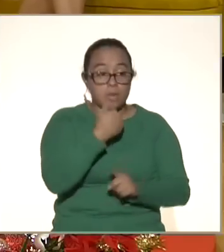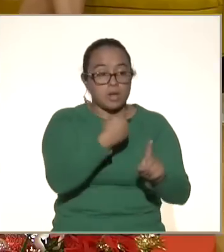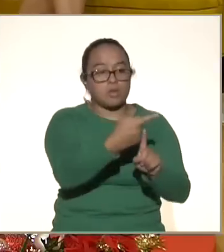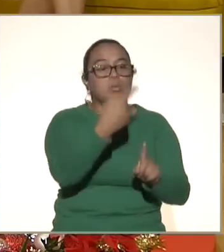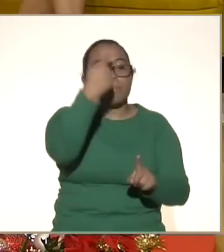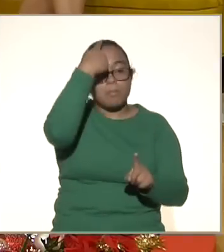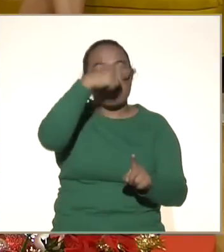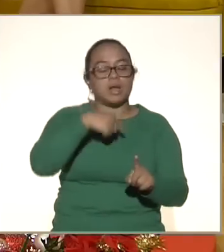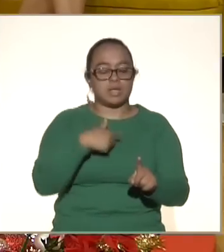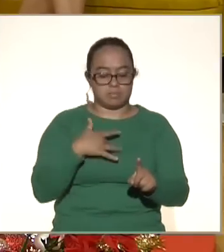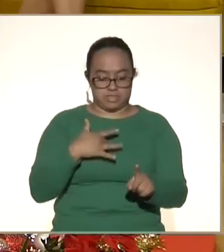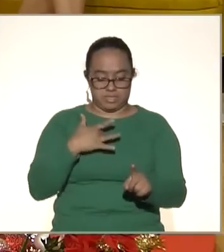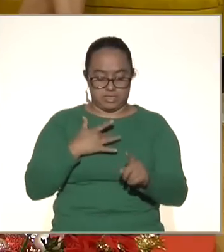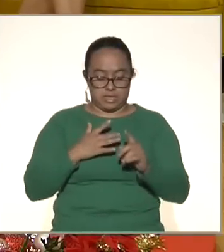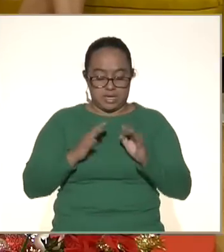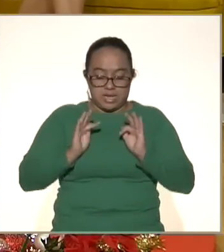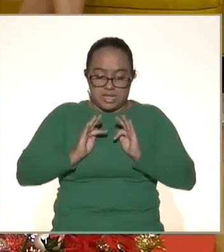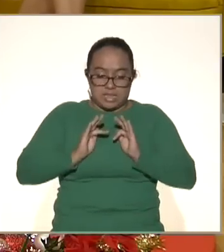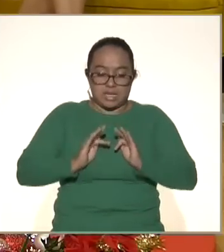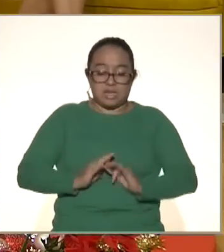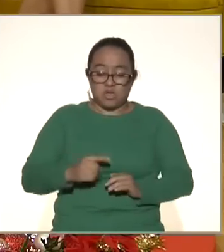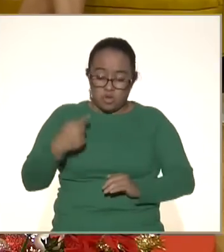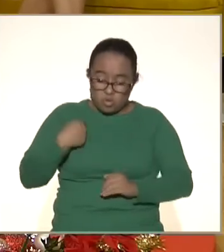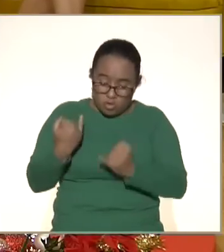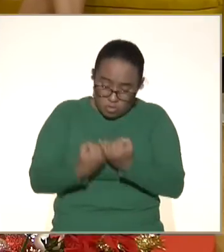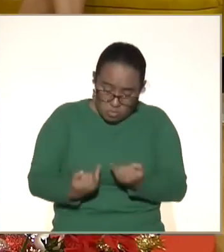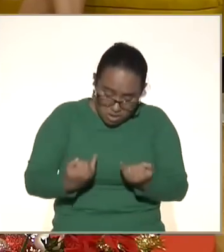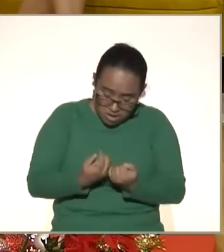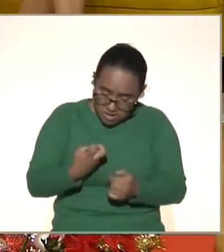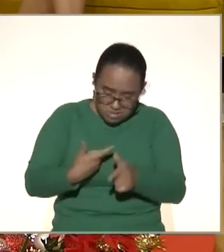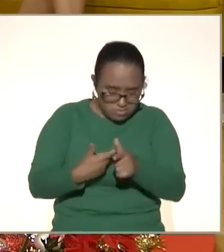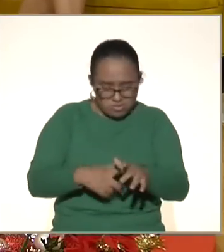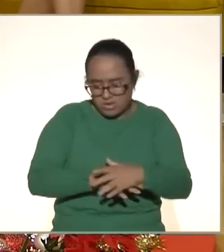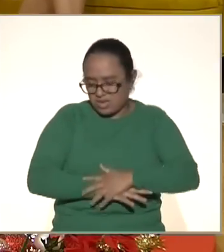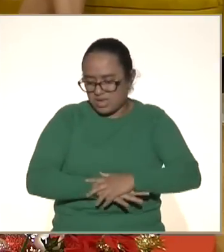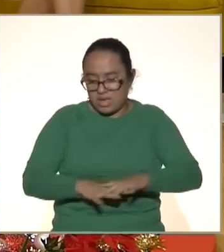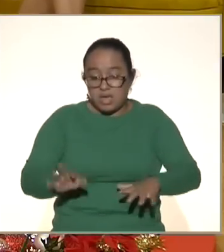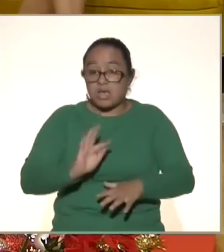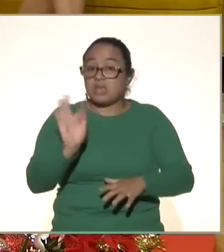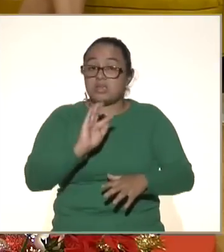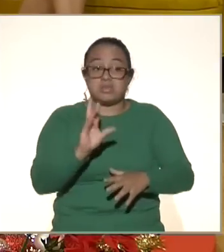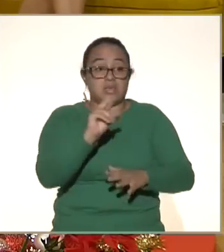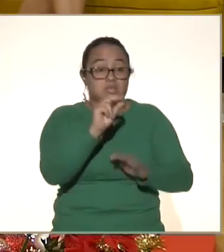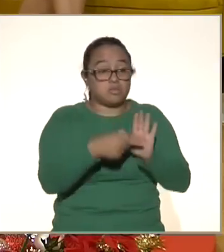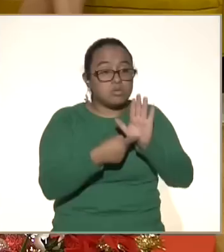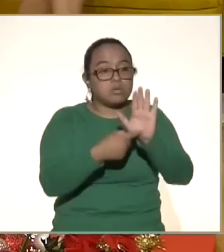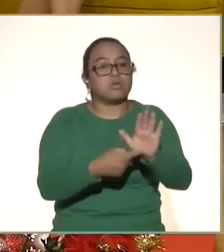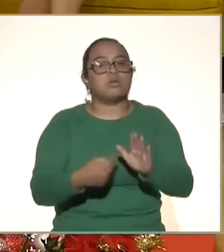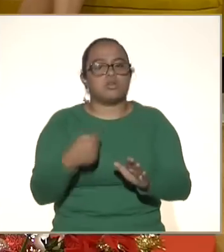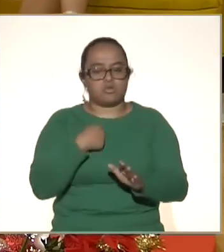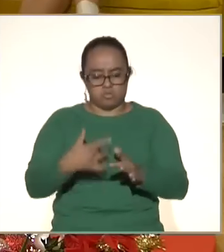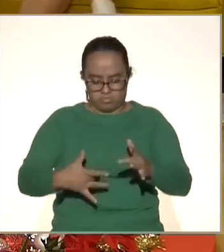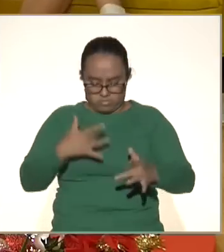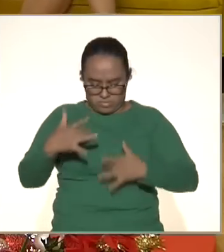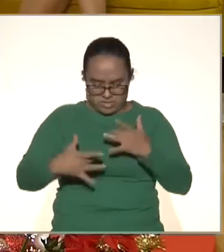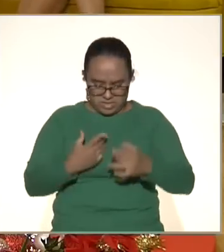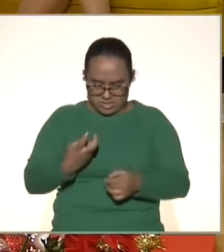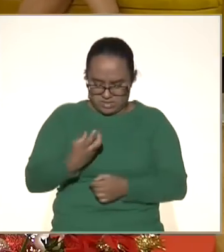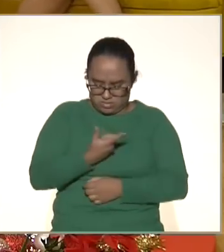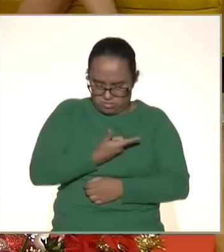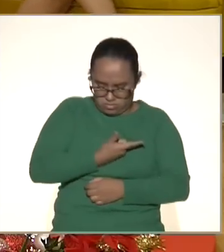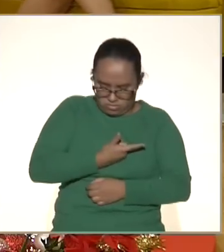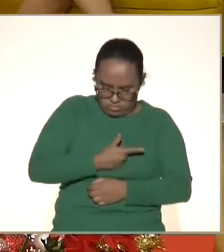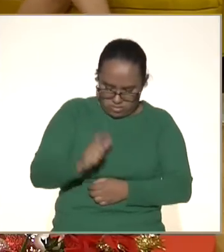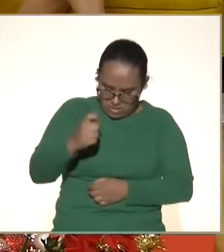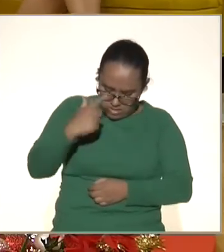para mí. Porque yo ya no quiero sentir esto, porque si yo no lo saco, sigo sintiendo cosas que no me gustan de